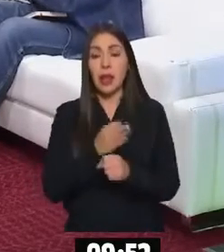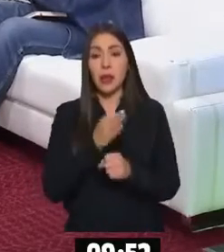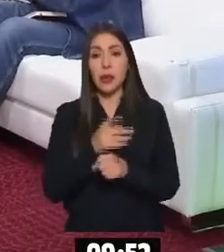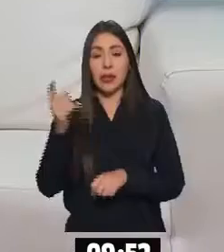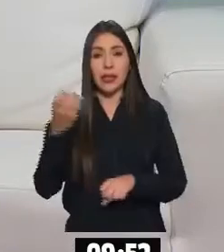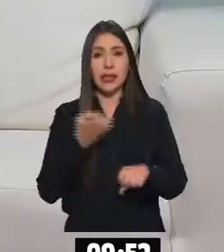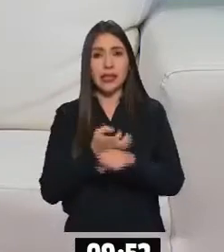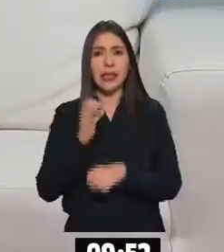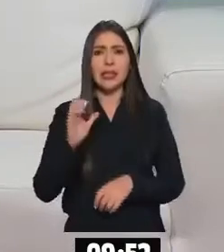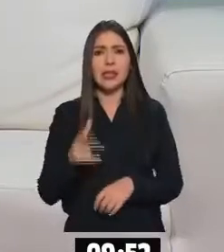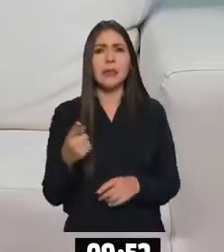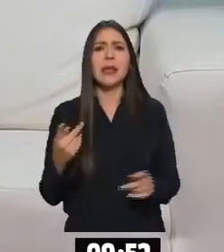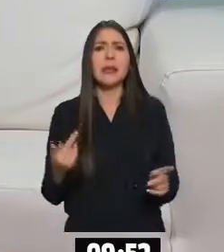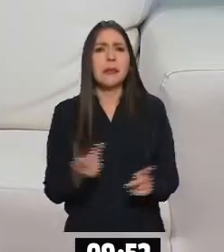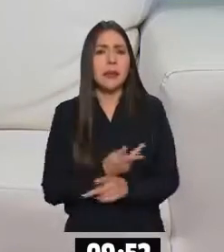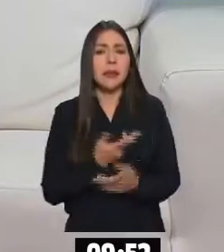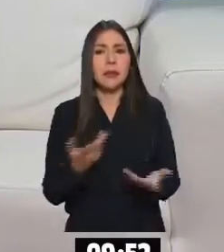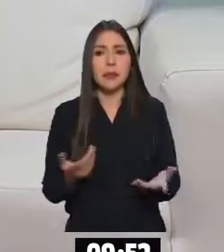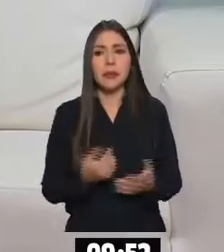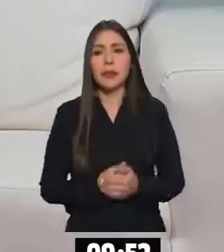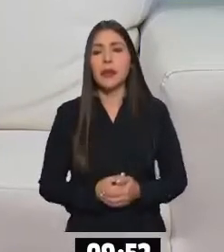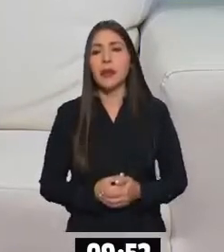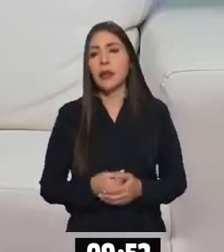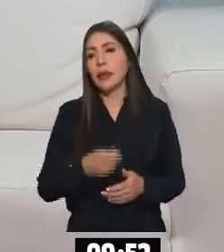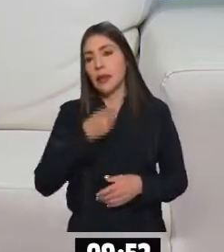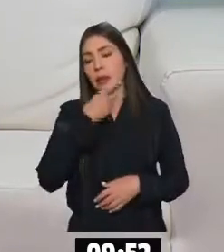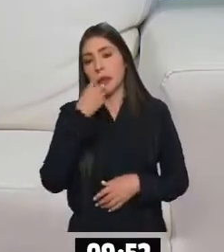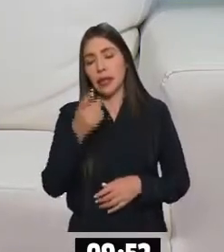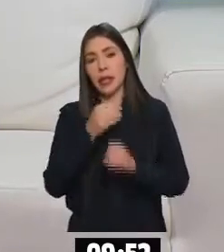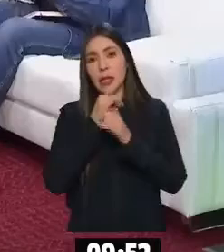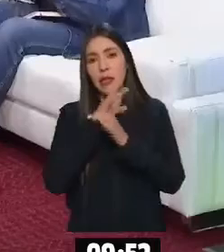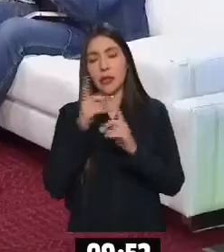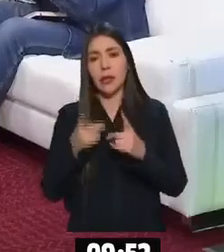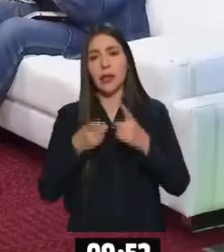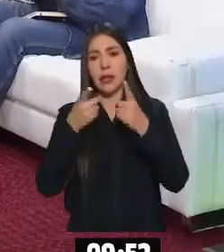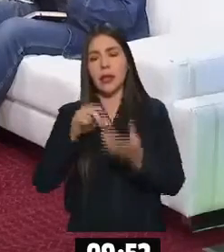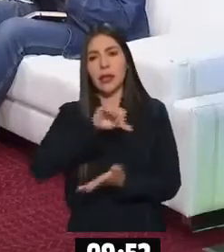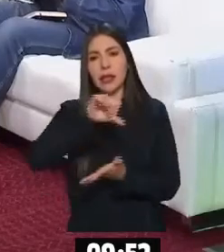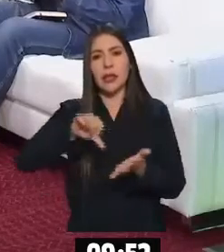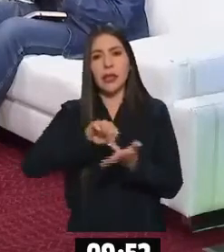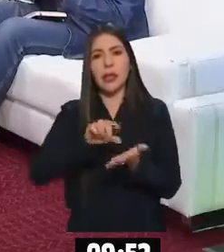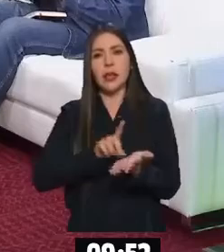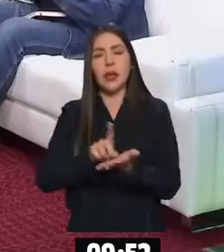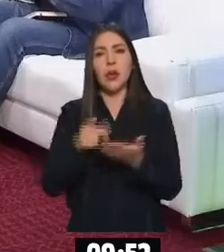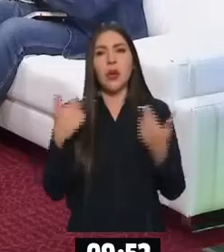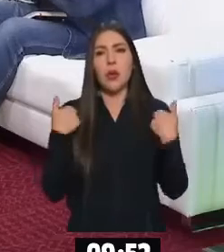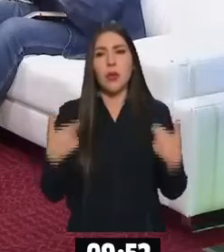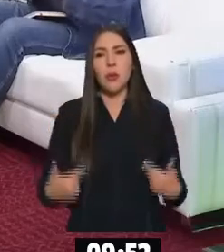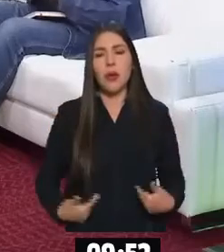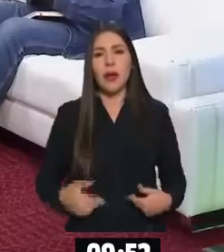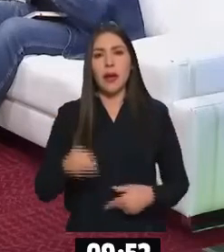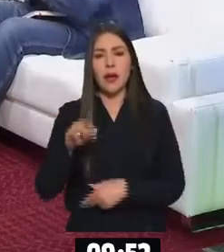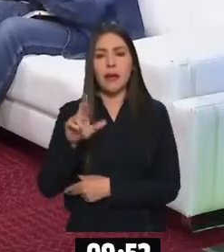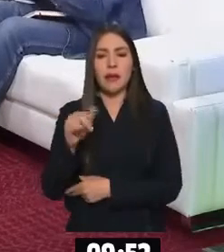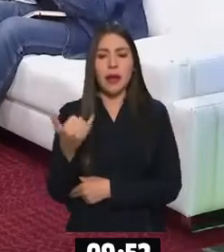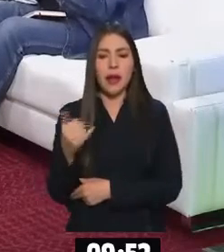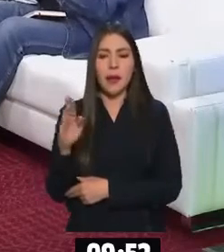que está pasando en Panteló, de acuerdo a la información del Centro de Derechos Humanos Fray Bartolomé de las Casas, en la que yo